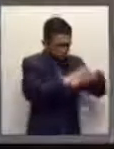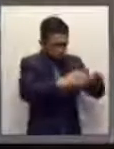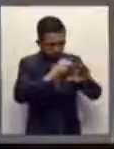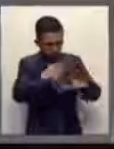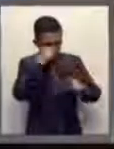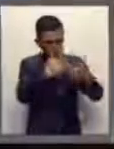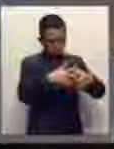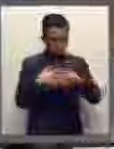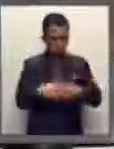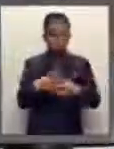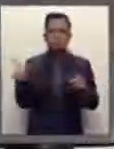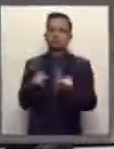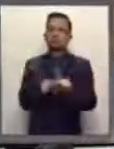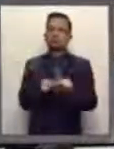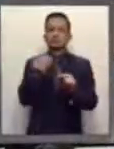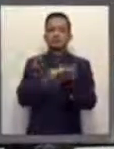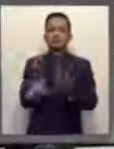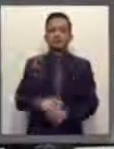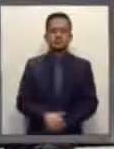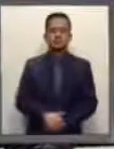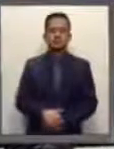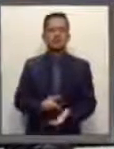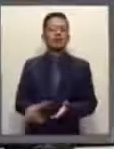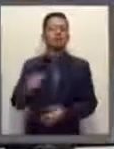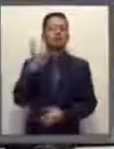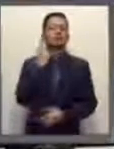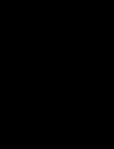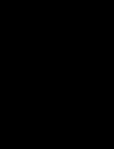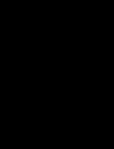Muchas gracias. Gracias, diputado Alba y Alba. Tiene el uso de la